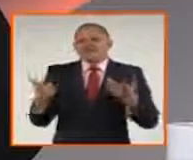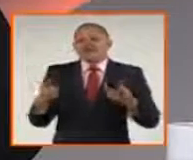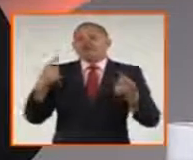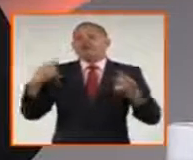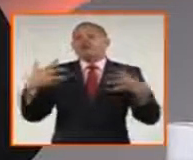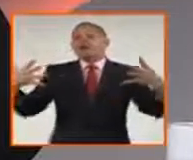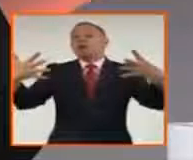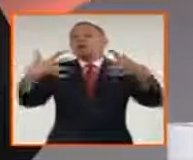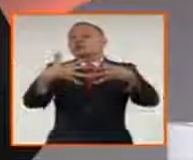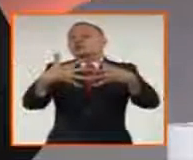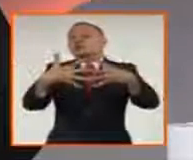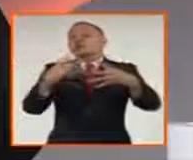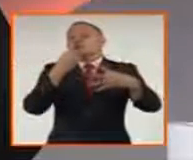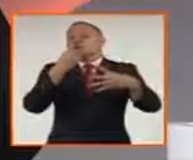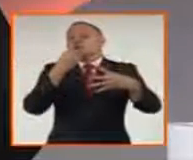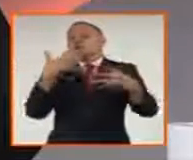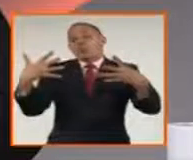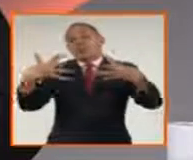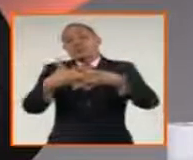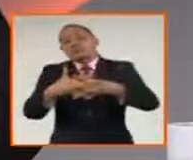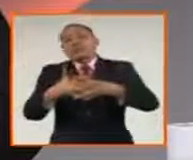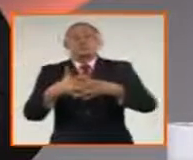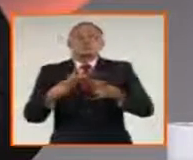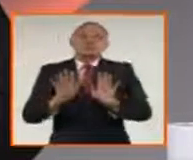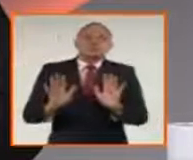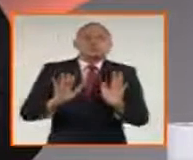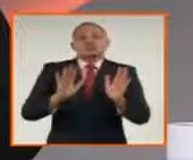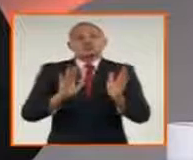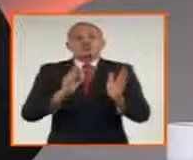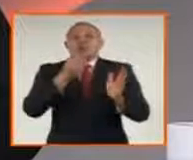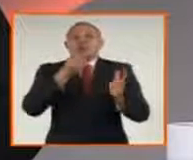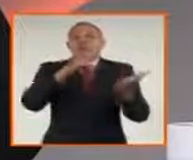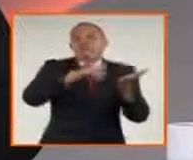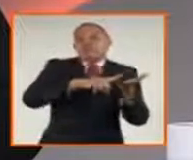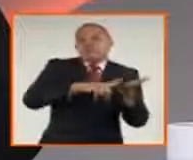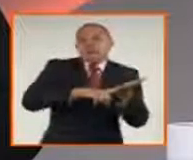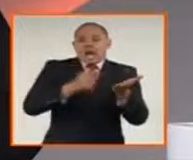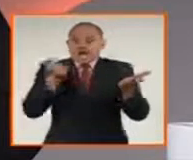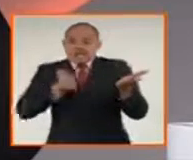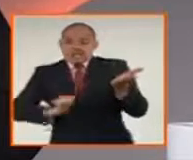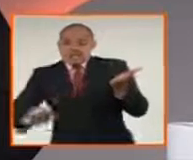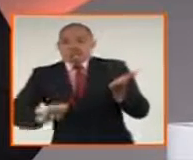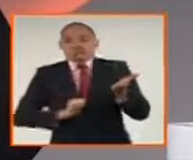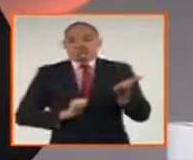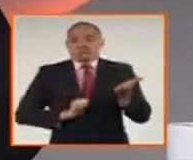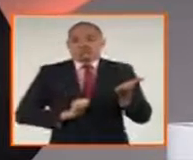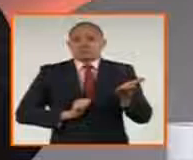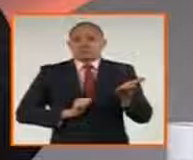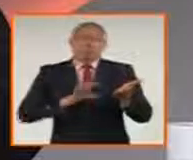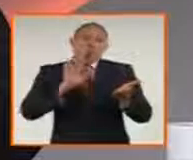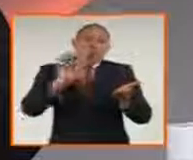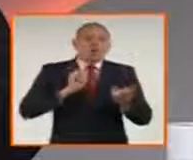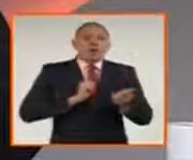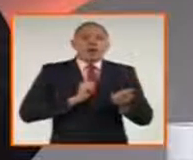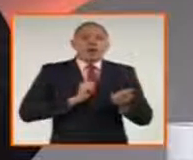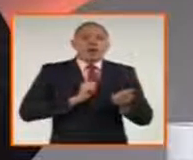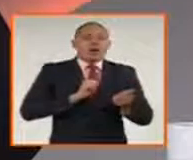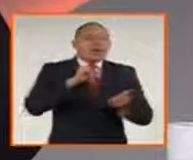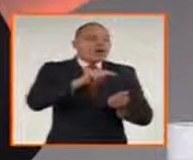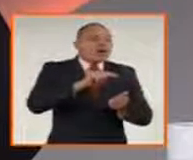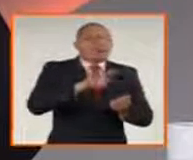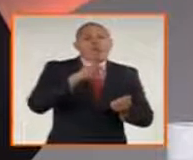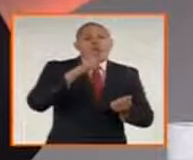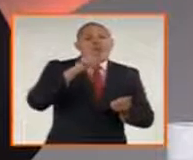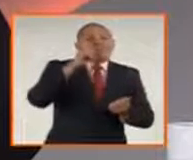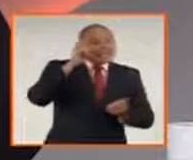consistir precisamente en el parentesco, es el primero de los vínculos que da origen a la obligación, y en segundo lugar también el